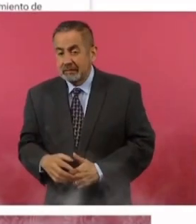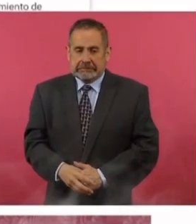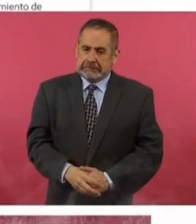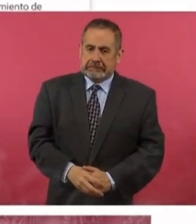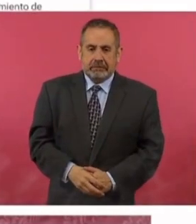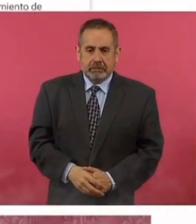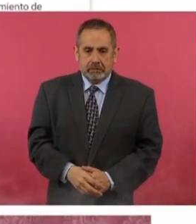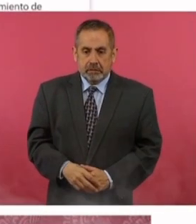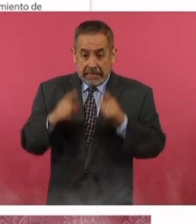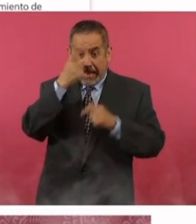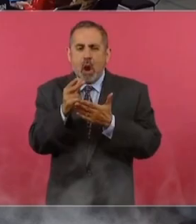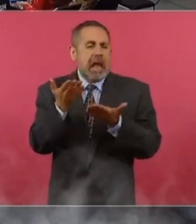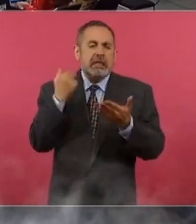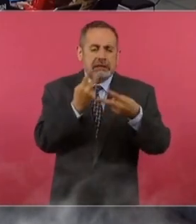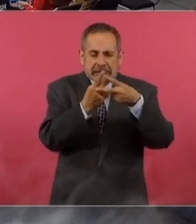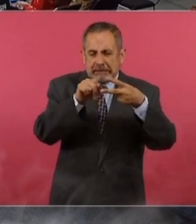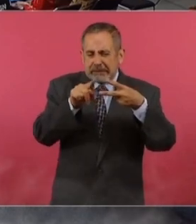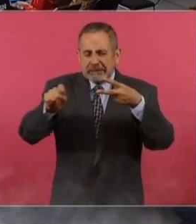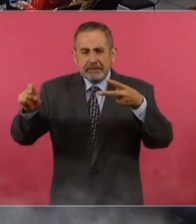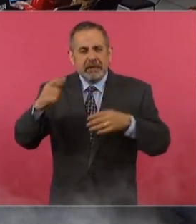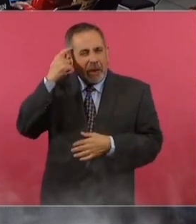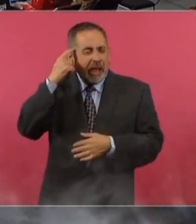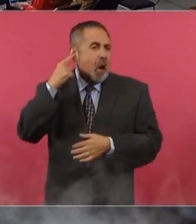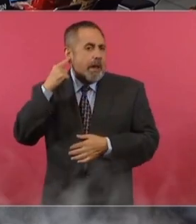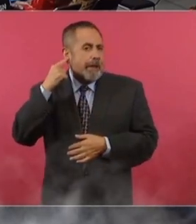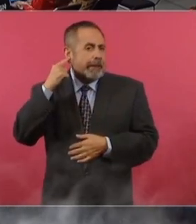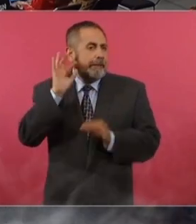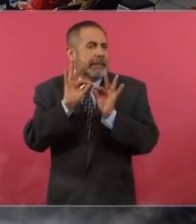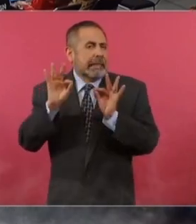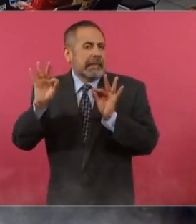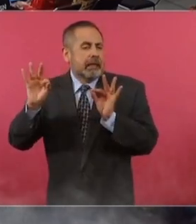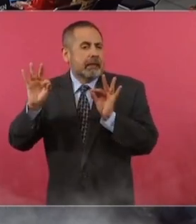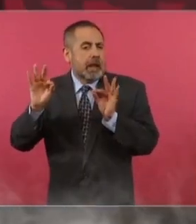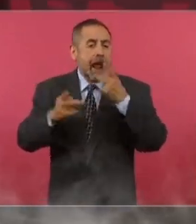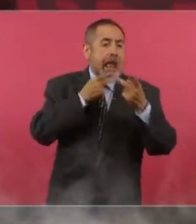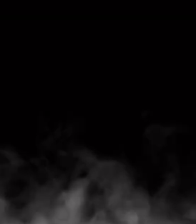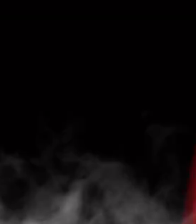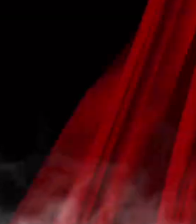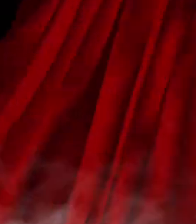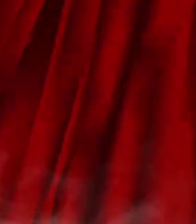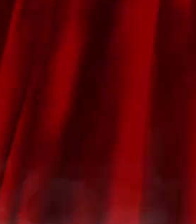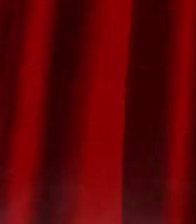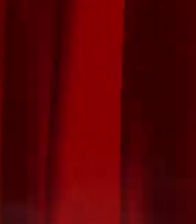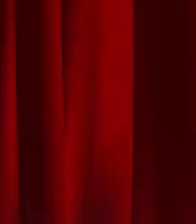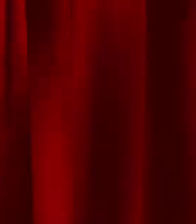Ay, la carita es grosería. El audio era pip, pip, pip, pip, pip, pip, pip, pip, pip, pip. Adelante.